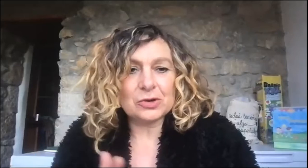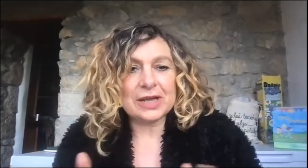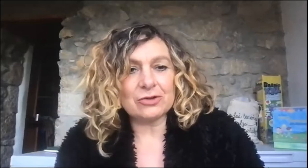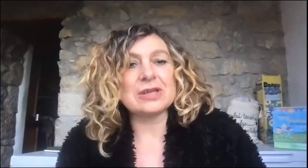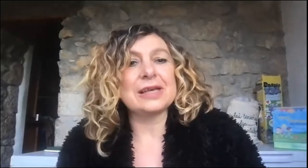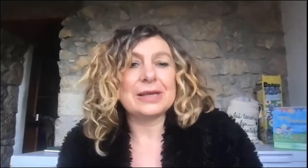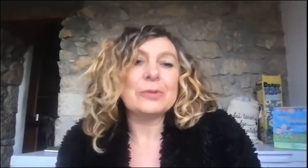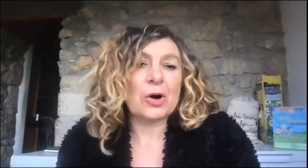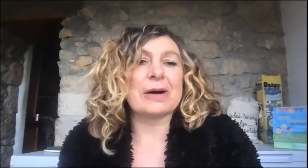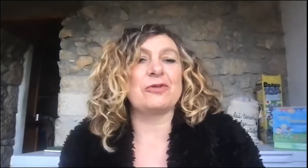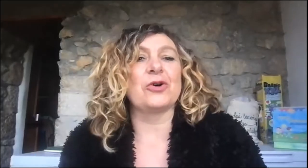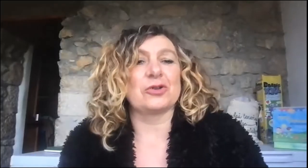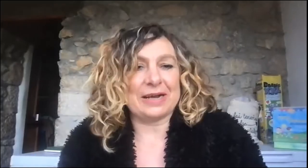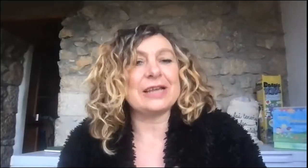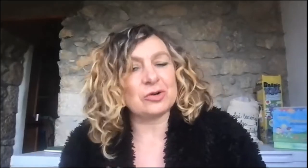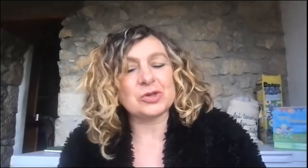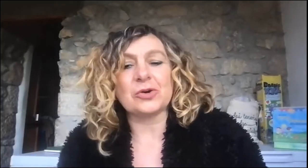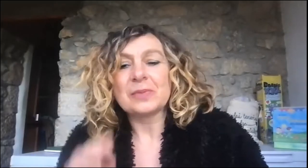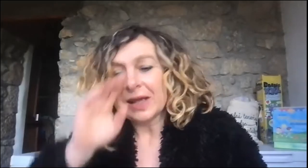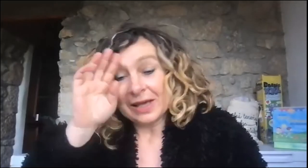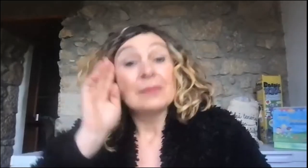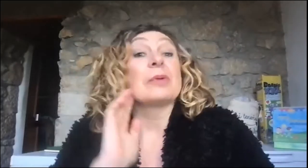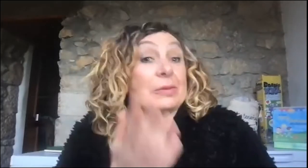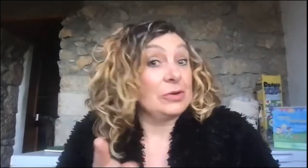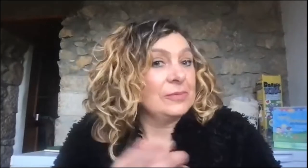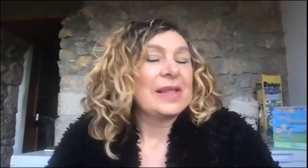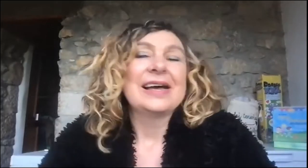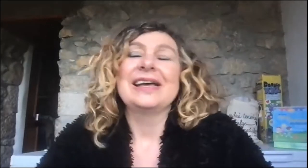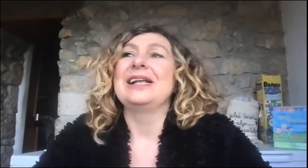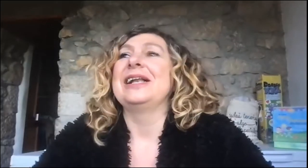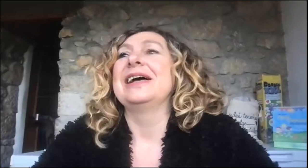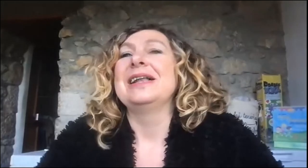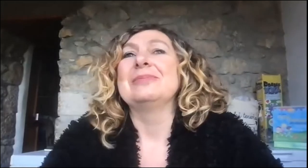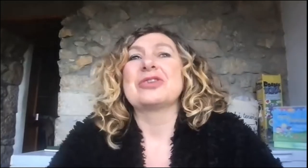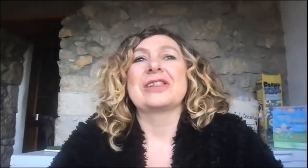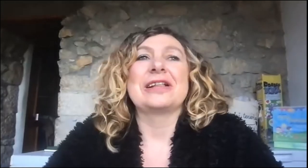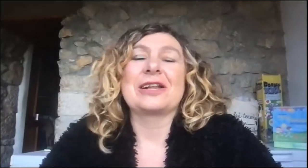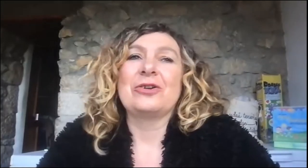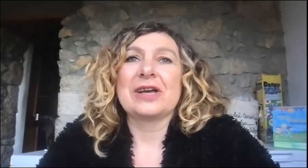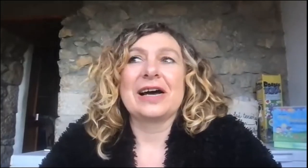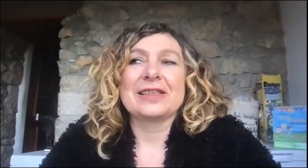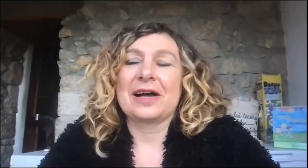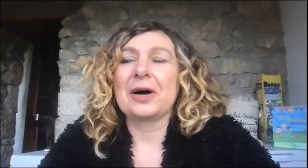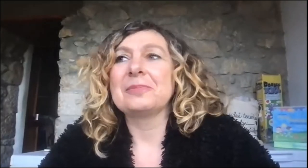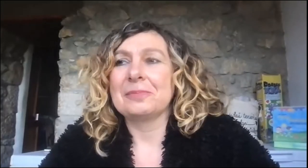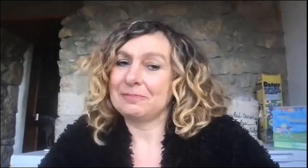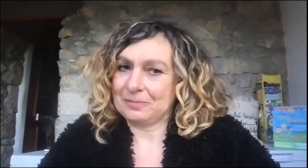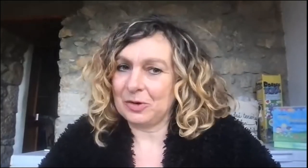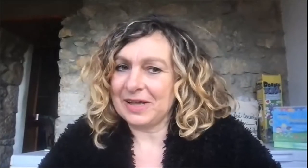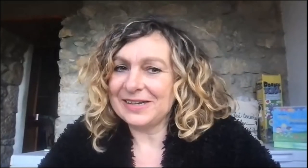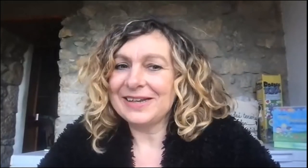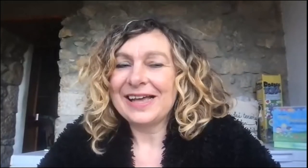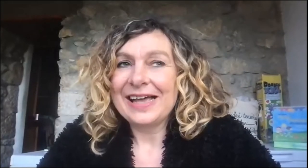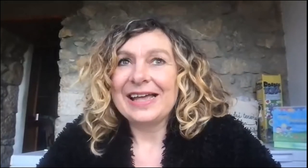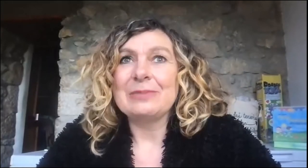mejor montados y un poco más flojos, ¿vale? Esto como todo. Pero, por ejemplo, el Museo Nacional de Arqueología está